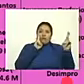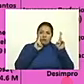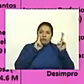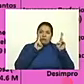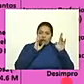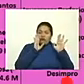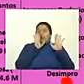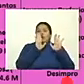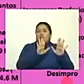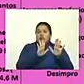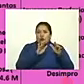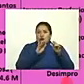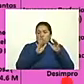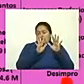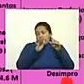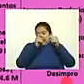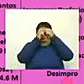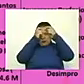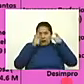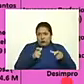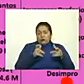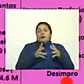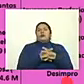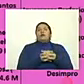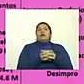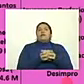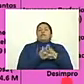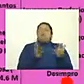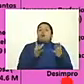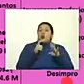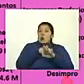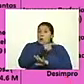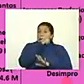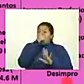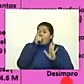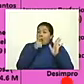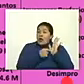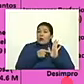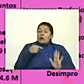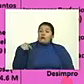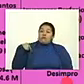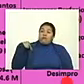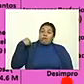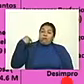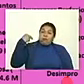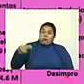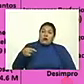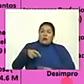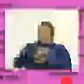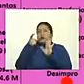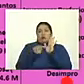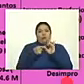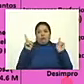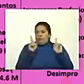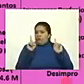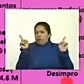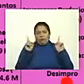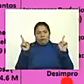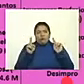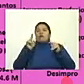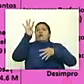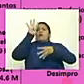No es todo, no está completa la historia. ¿Por qué? Porque este cuadro